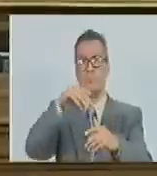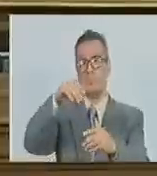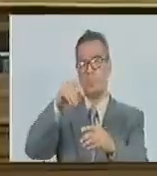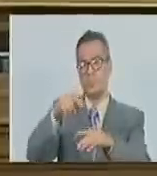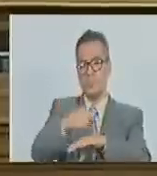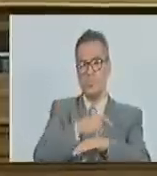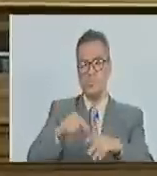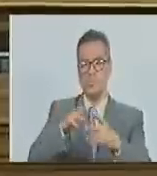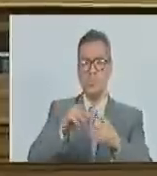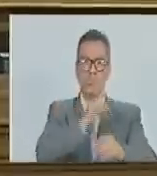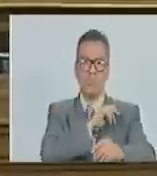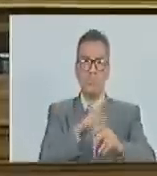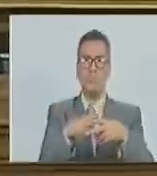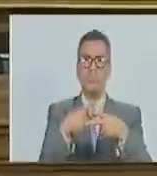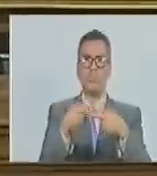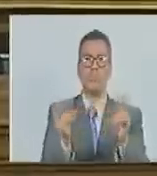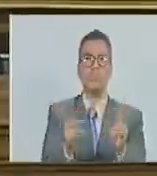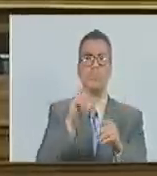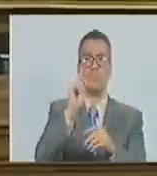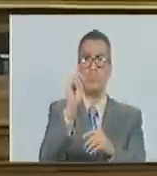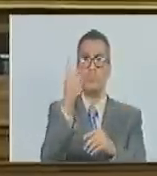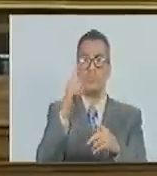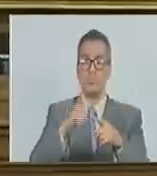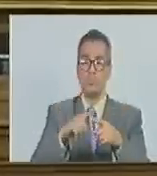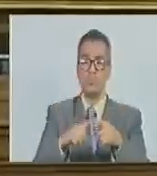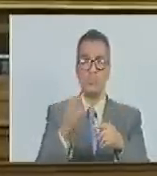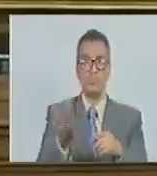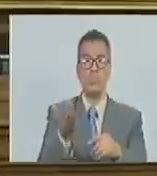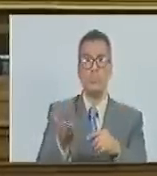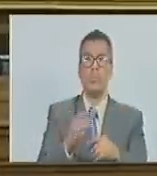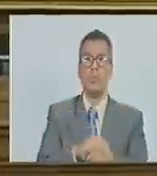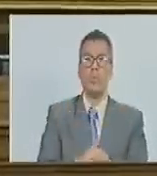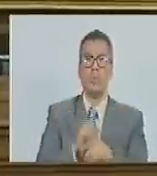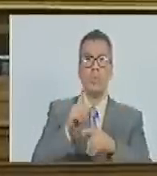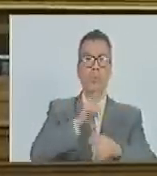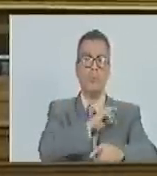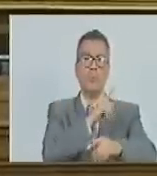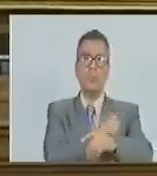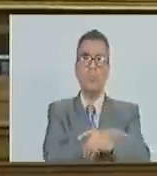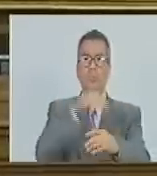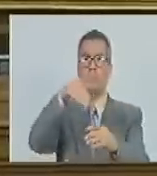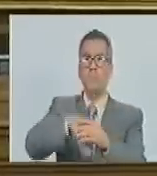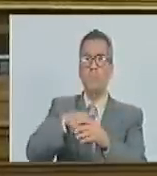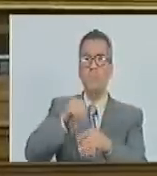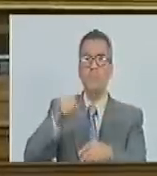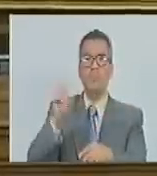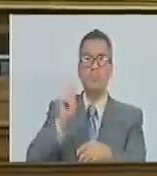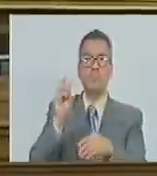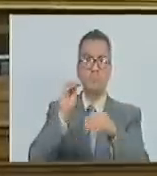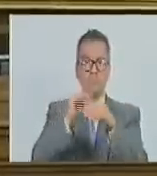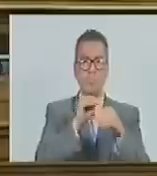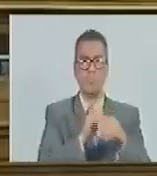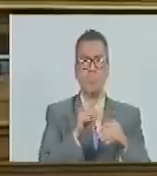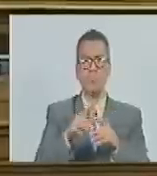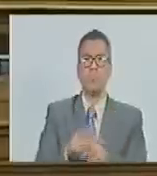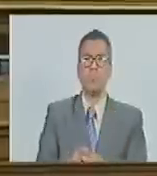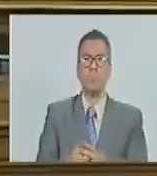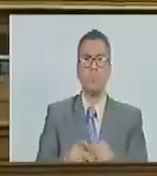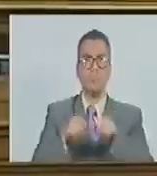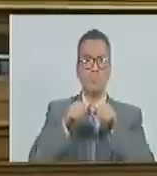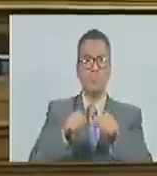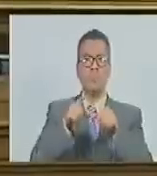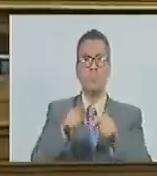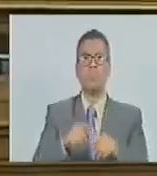de los poderes públicos, uno de ellos fundamental, el Poder Electoral de Venezuela. Los convoco a